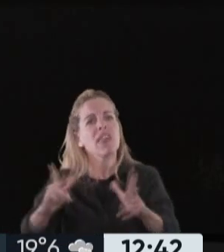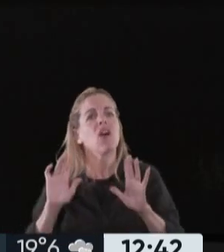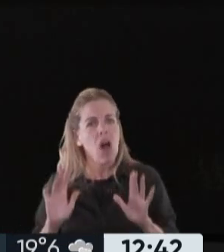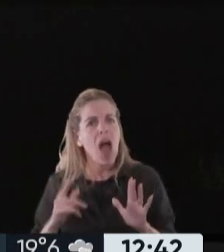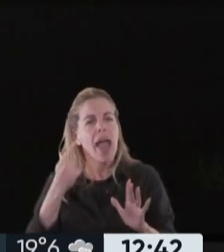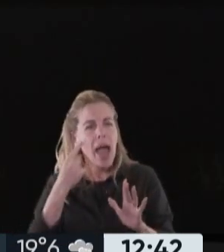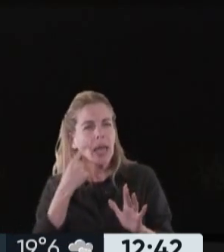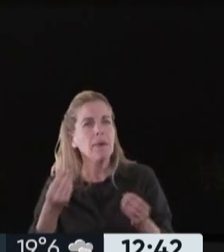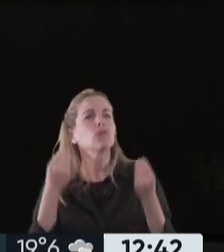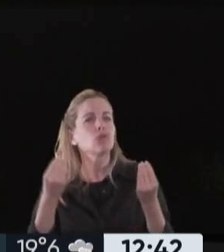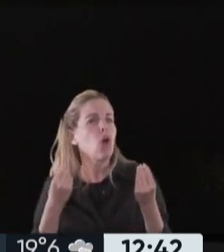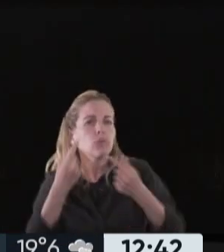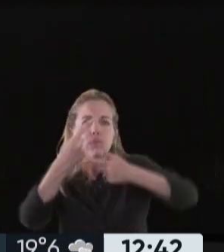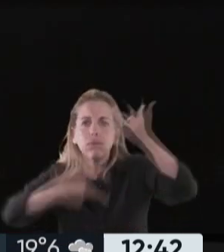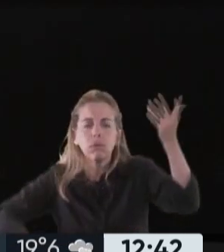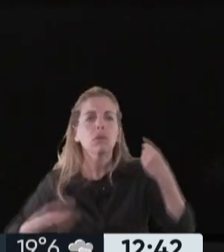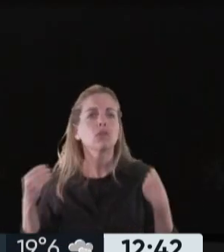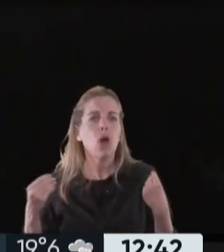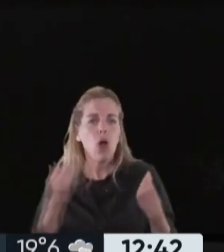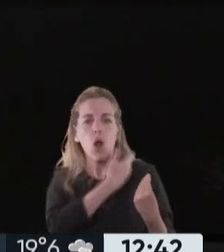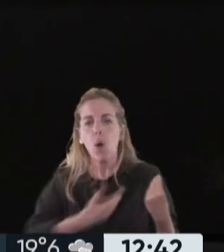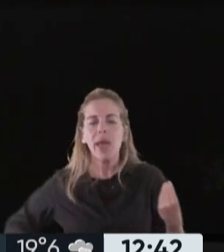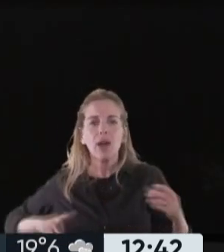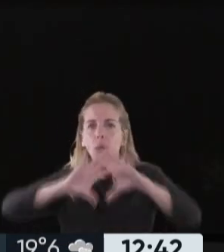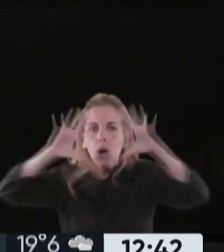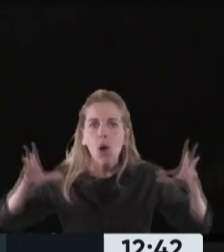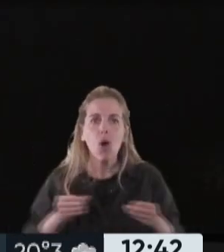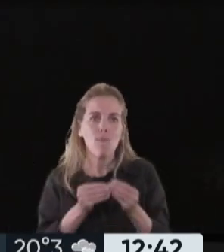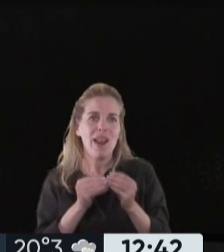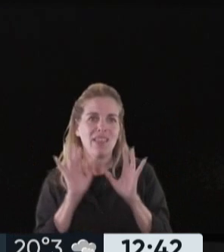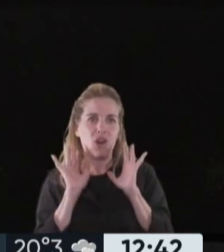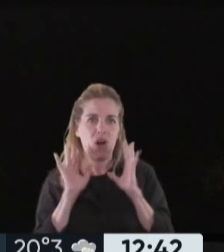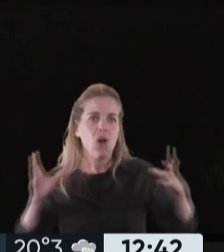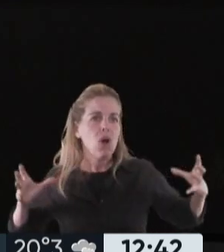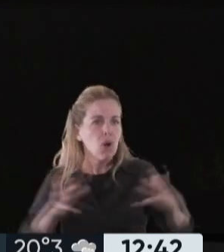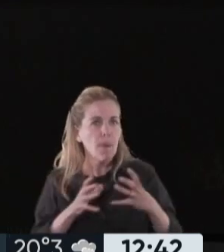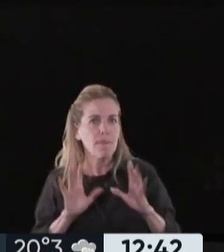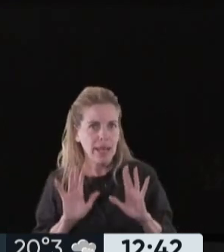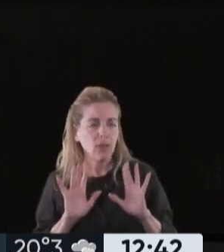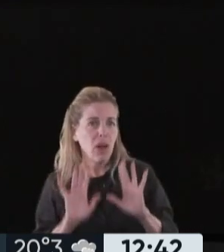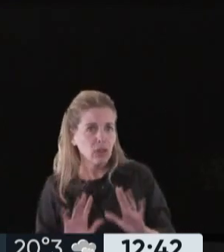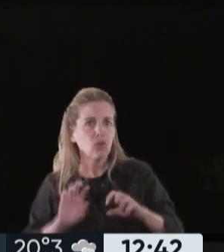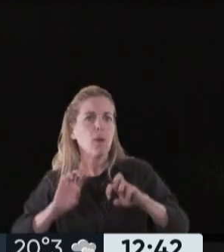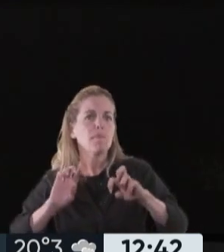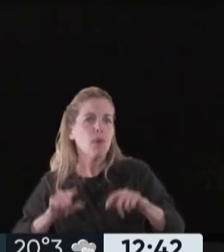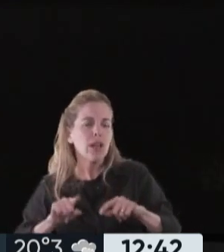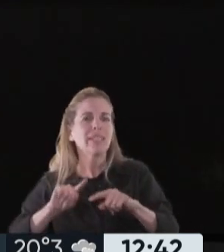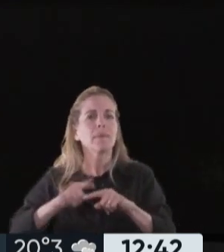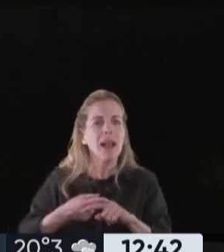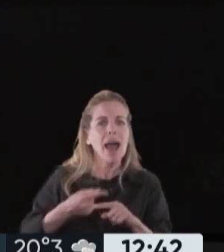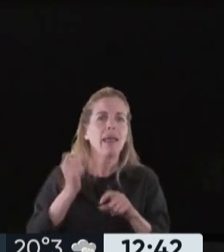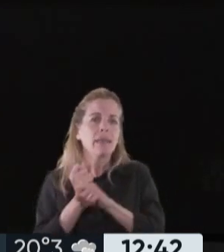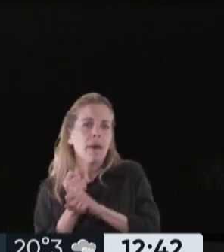la totalidad del gobierno en su conjunto. Y estas son las políticas que está llevando